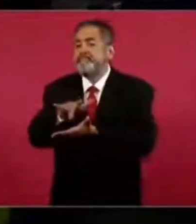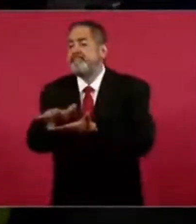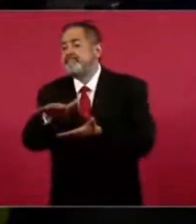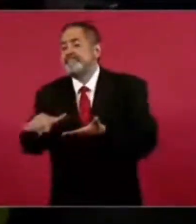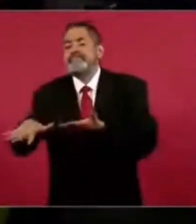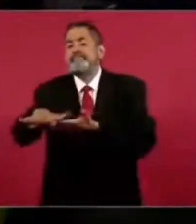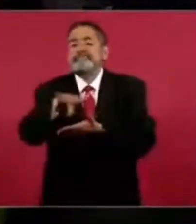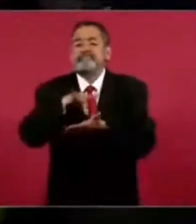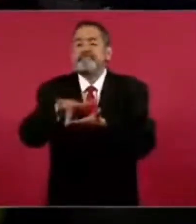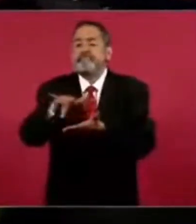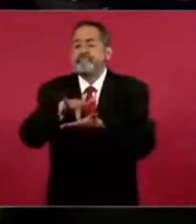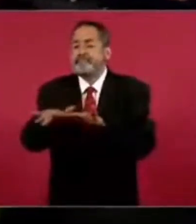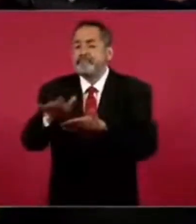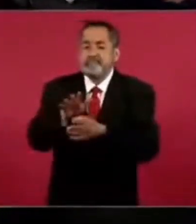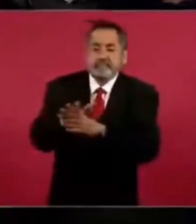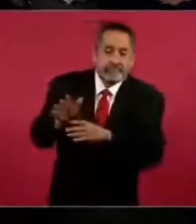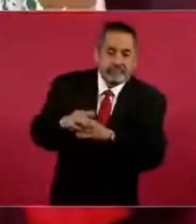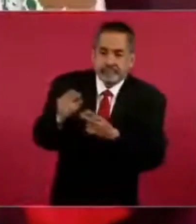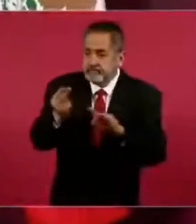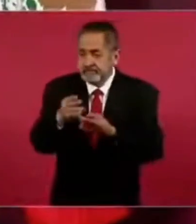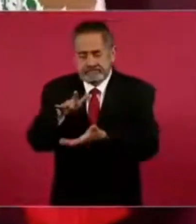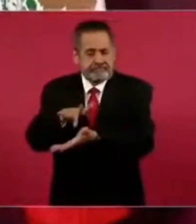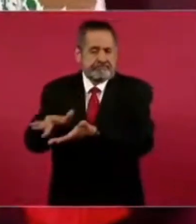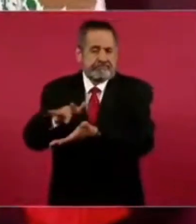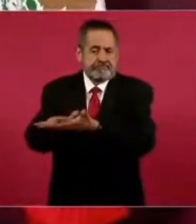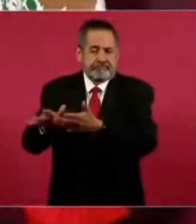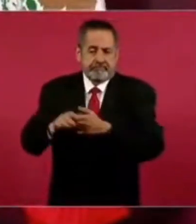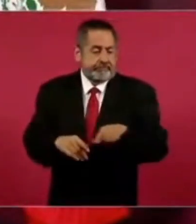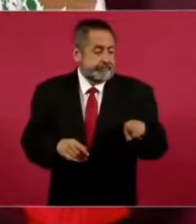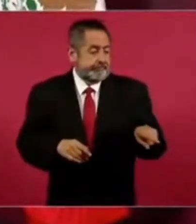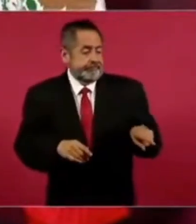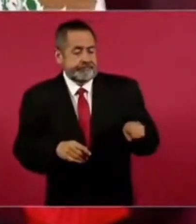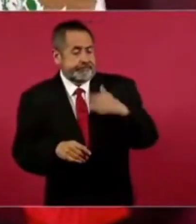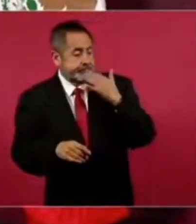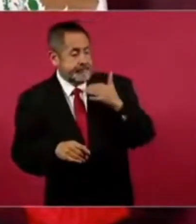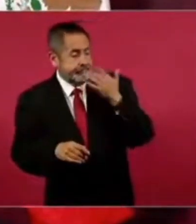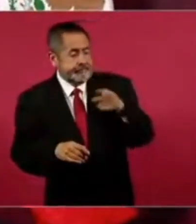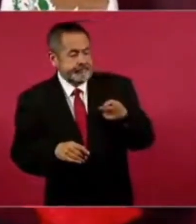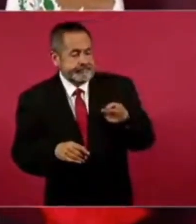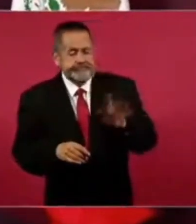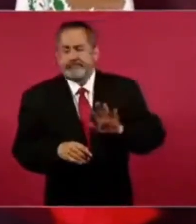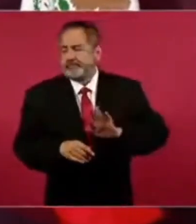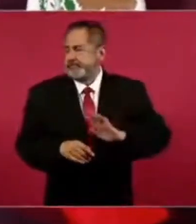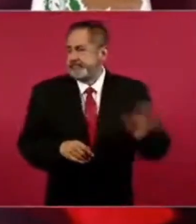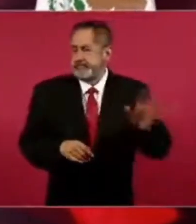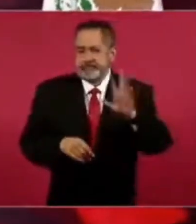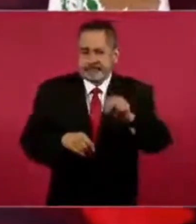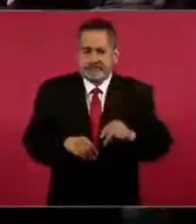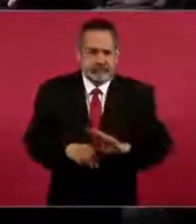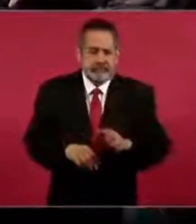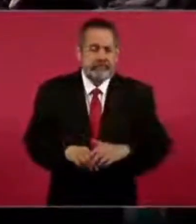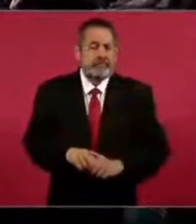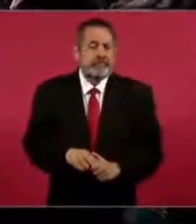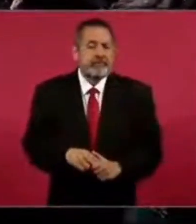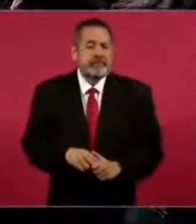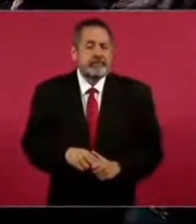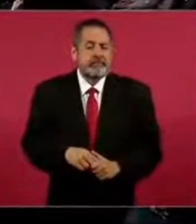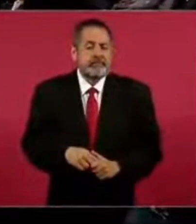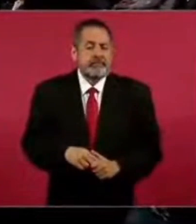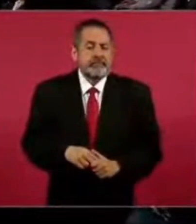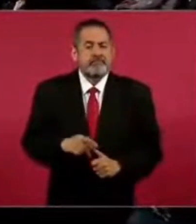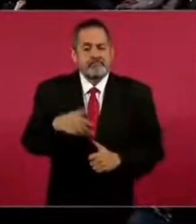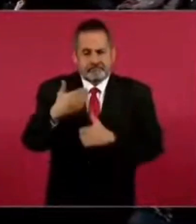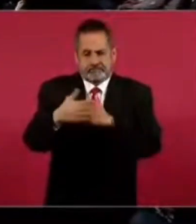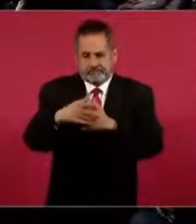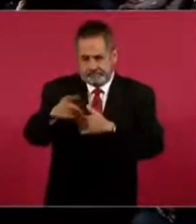lo que es bueno para el pueblo y no permitir la corrupción. Pero bueno, vamos a atender